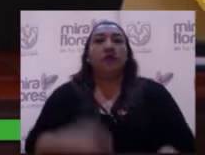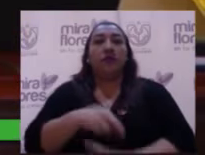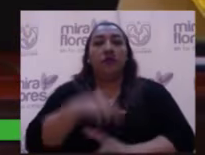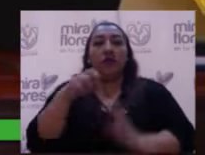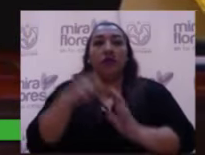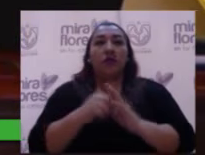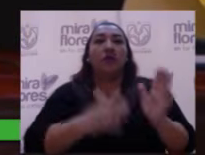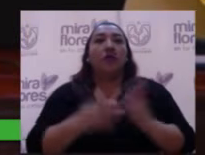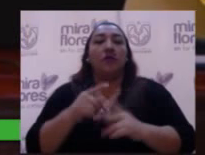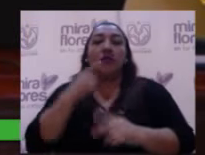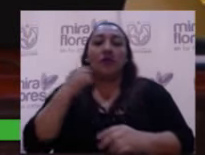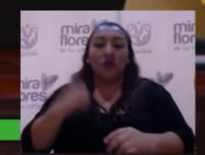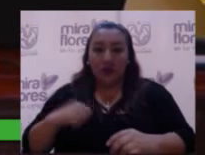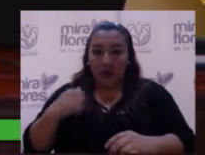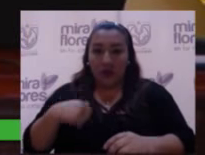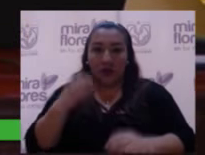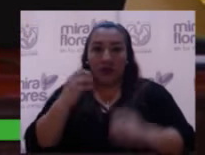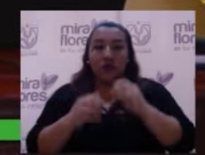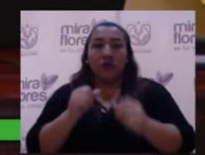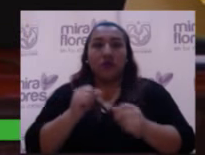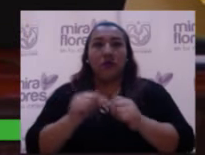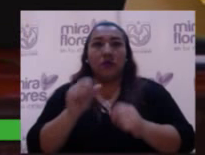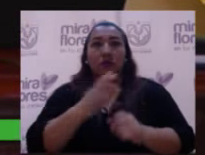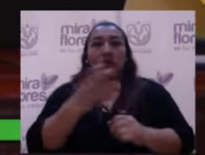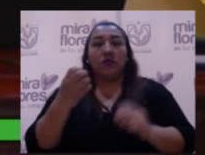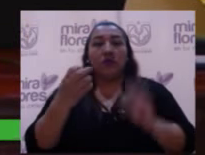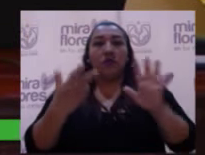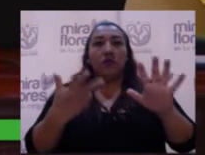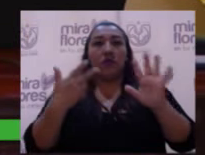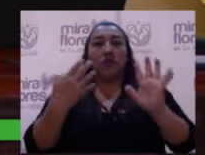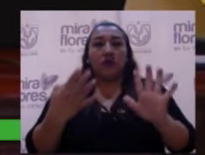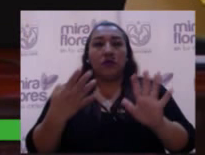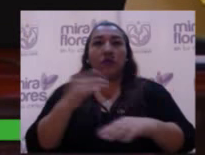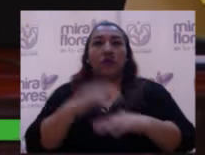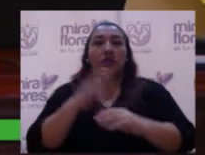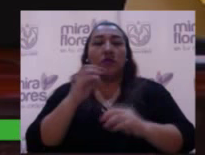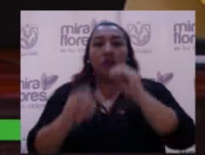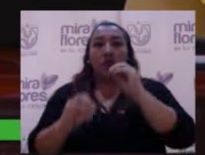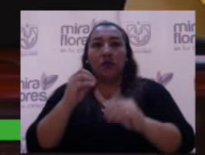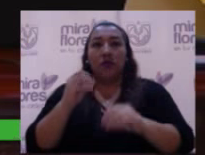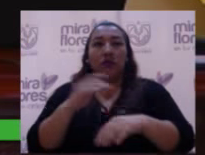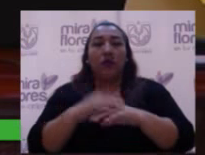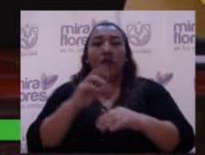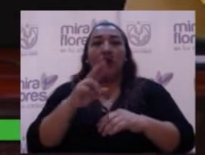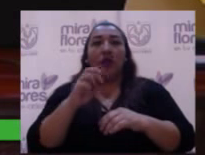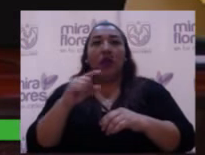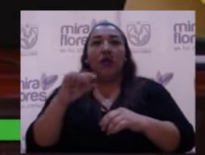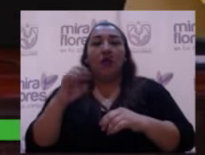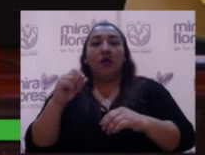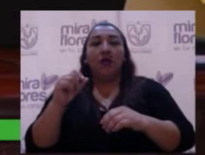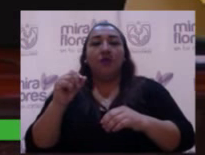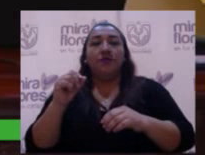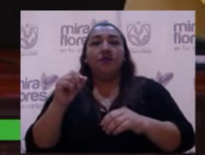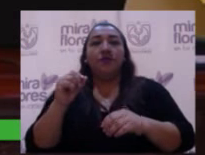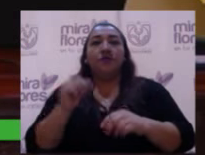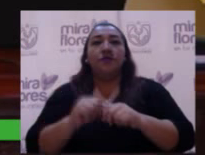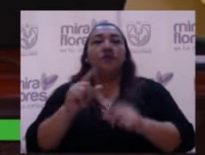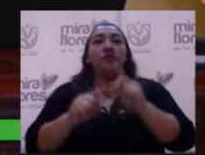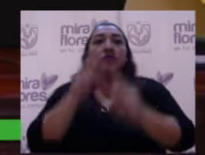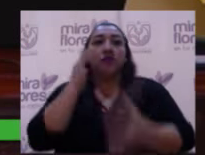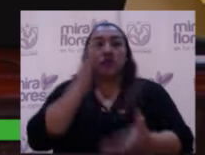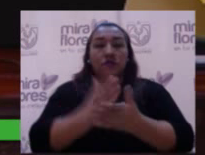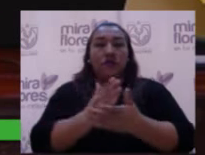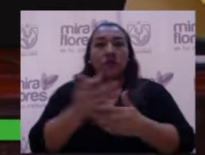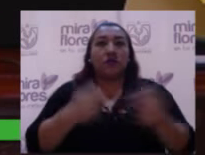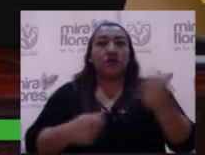Proyecto de ordenanza que modifica la ordenanza número 489 sobre modificaciones al régimen de aplicación de sanciones